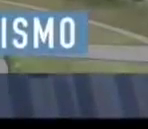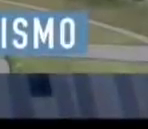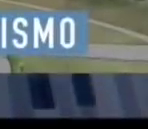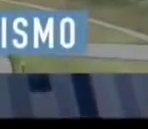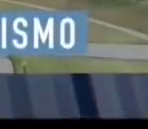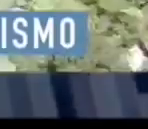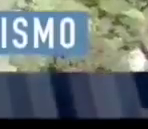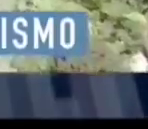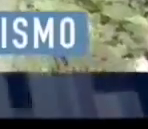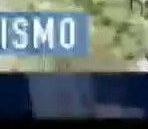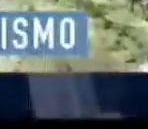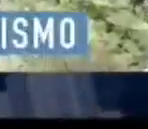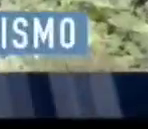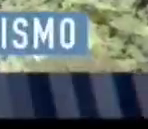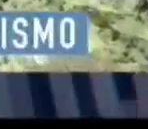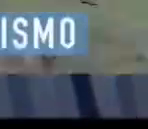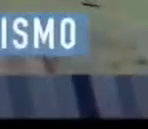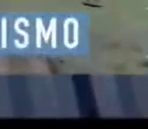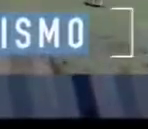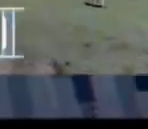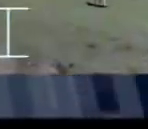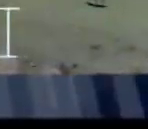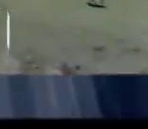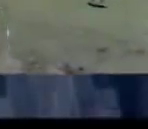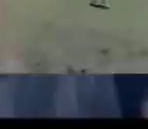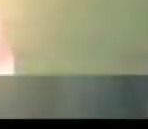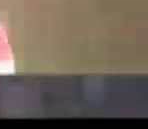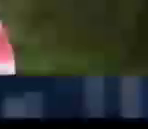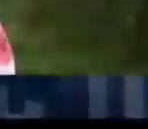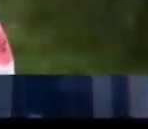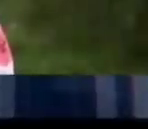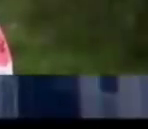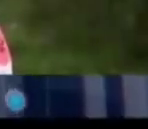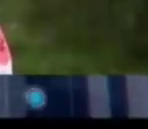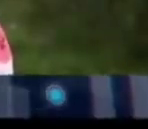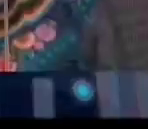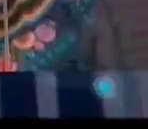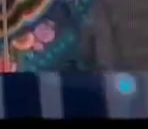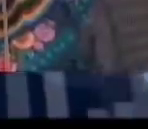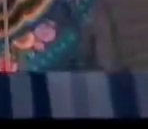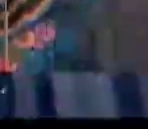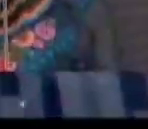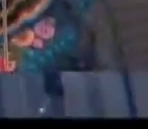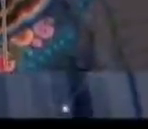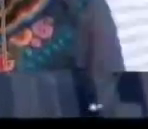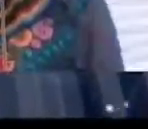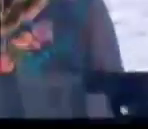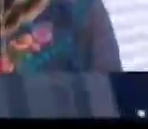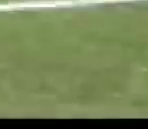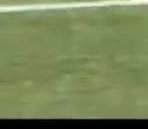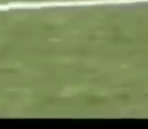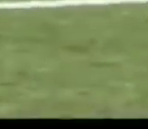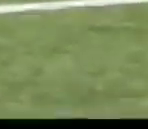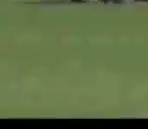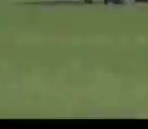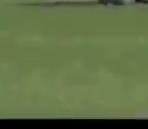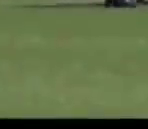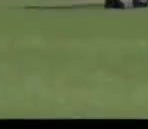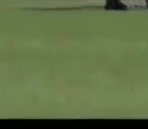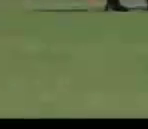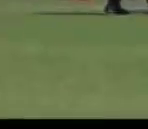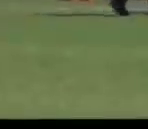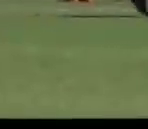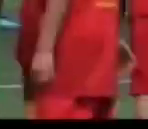gran potencial turístico, con hermosos paisajes, con gente cordial y amable. Conoce la gestión